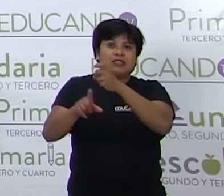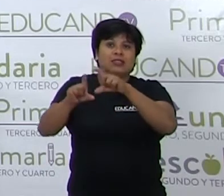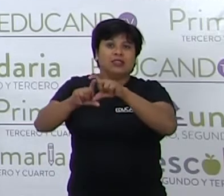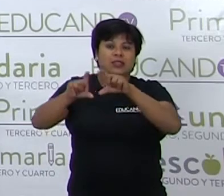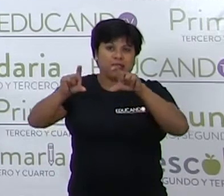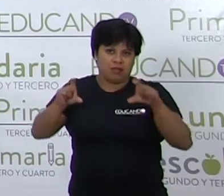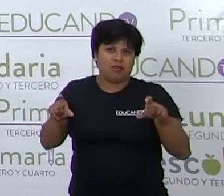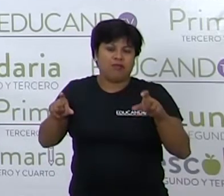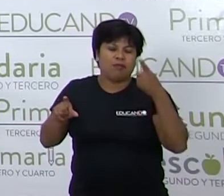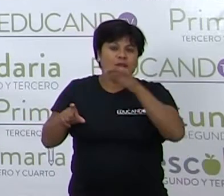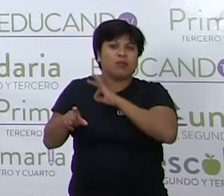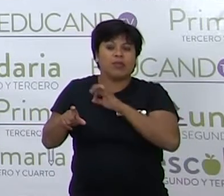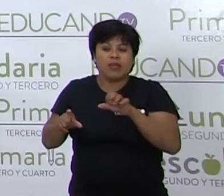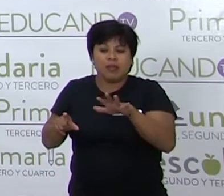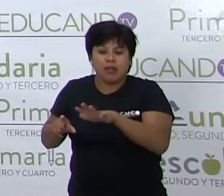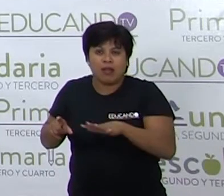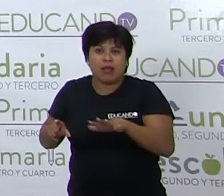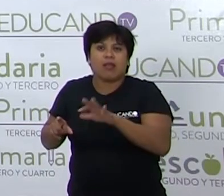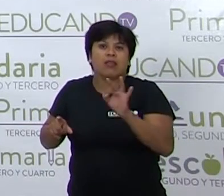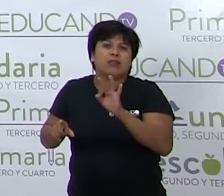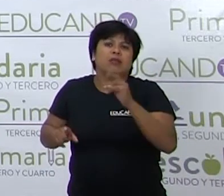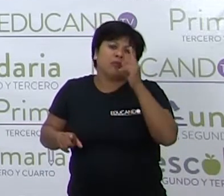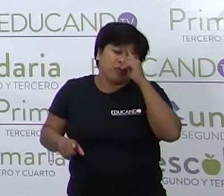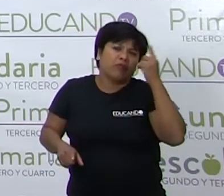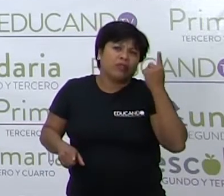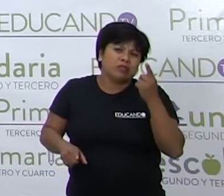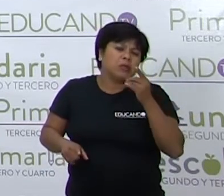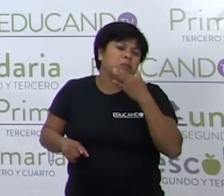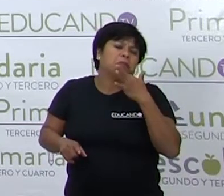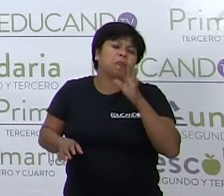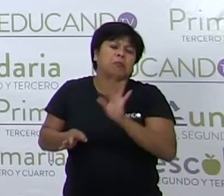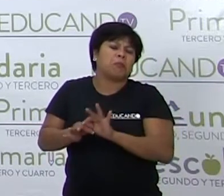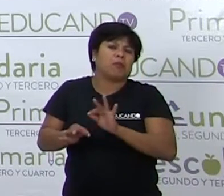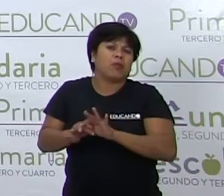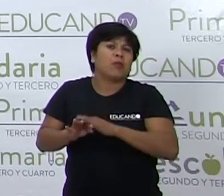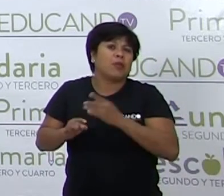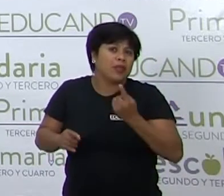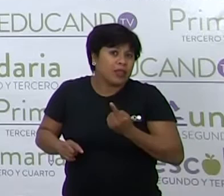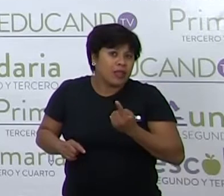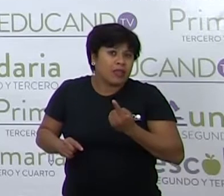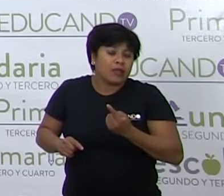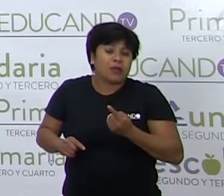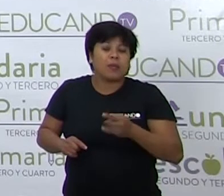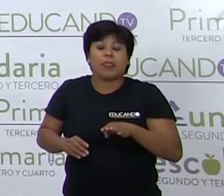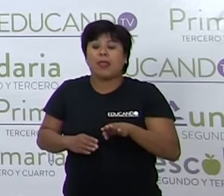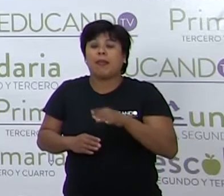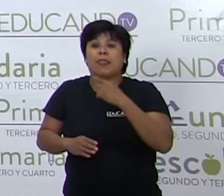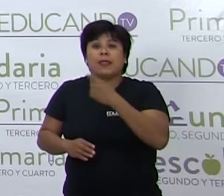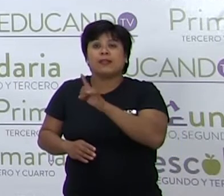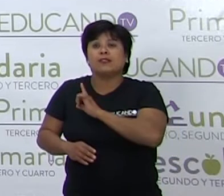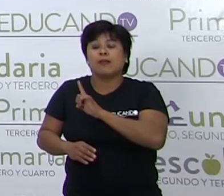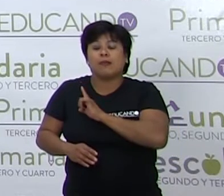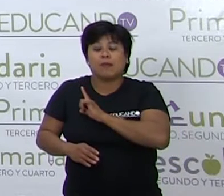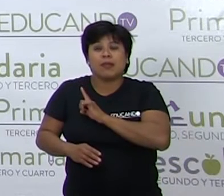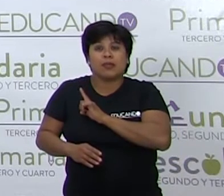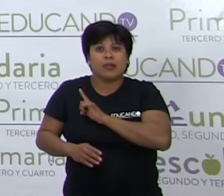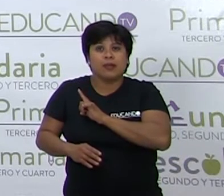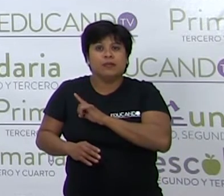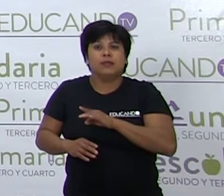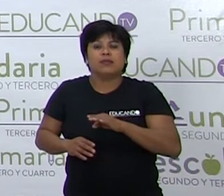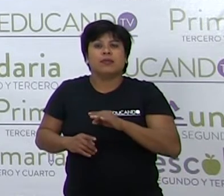para calcular el área de un rectángulo se te hace muy fácil y muy sencillo porque porque simplemente la